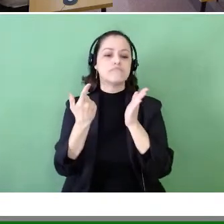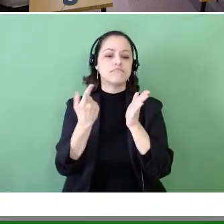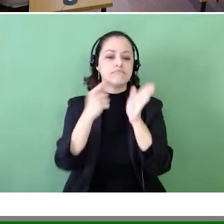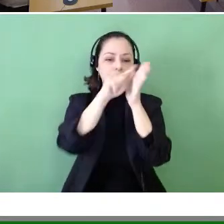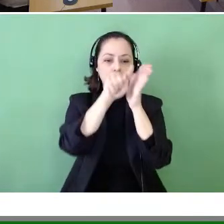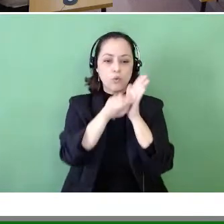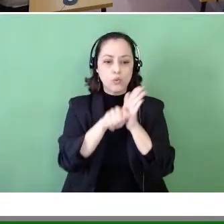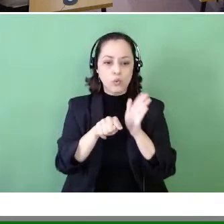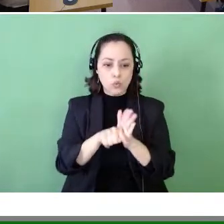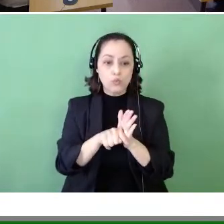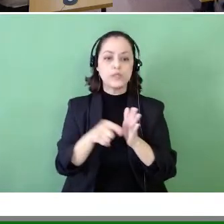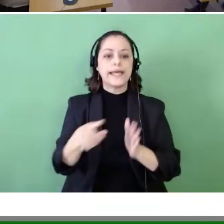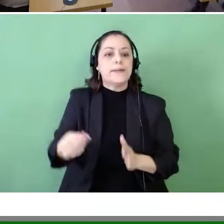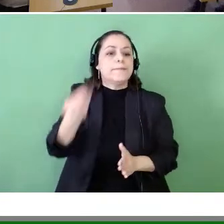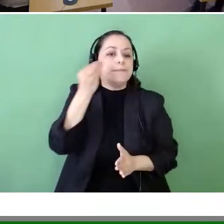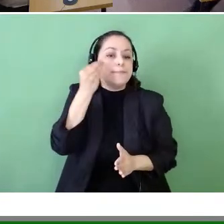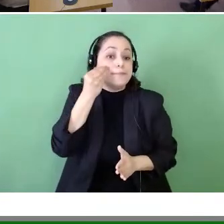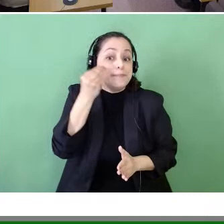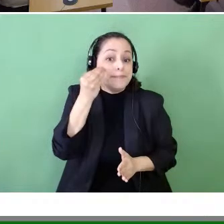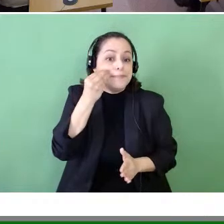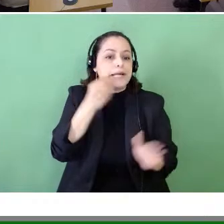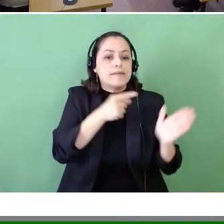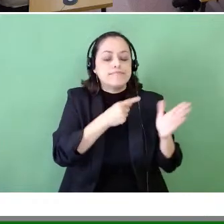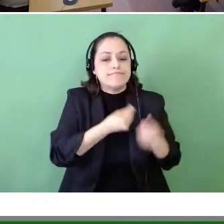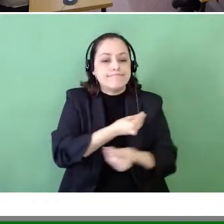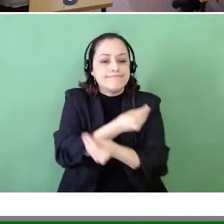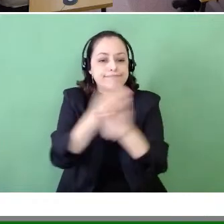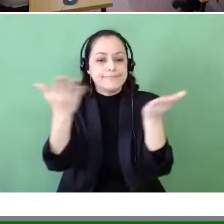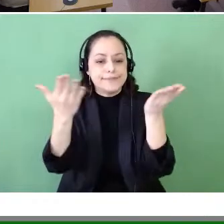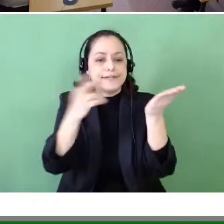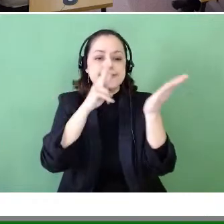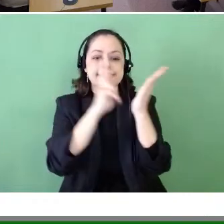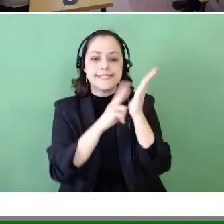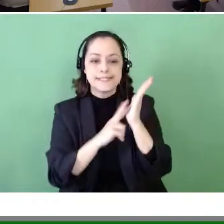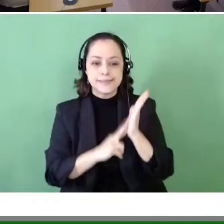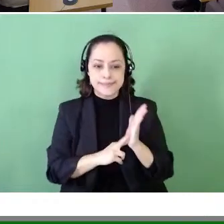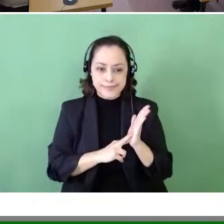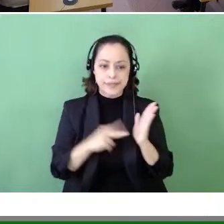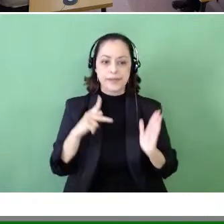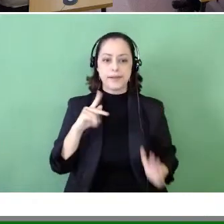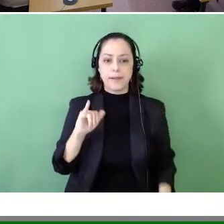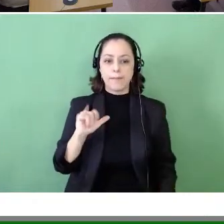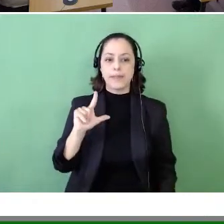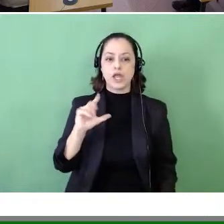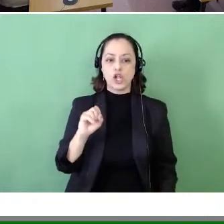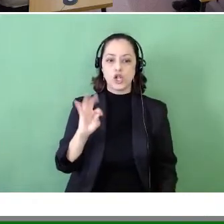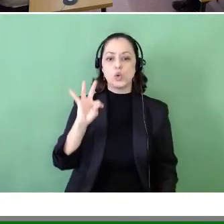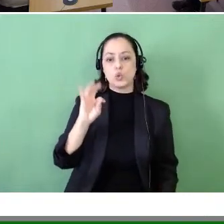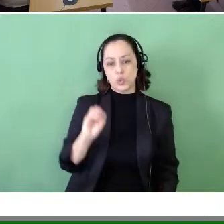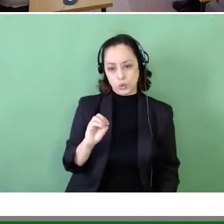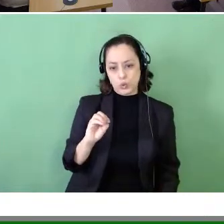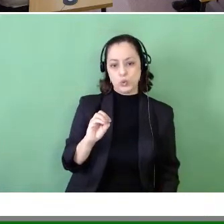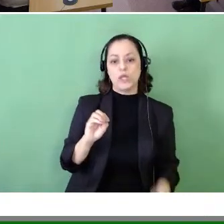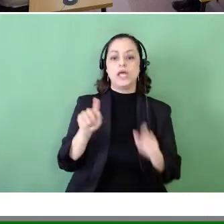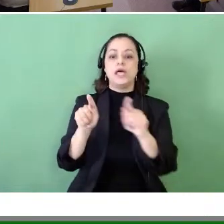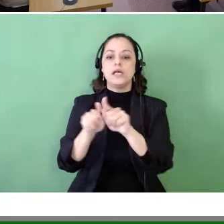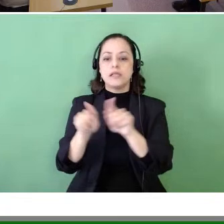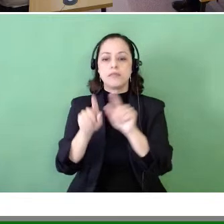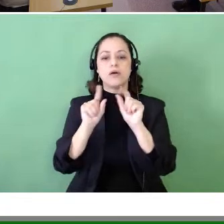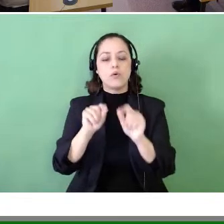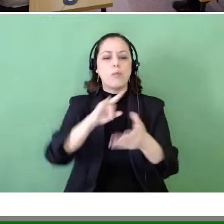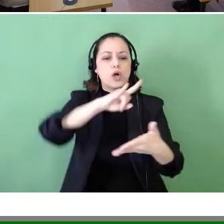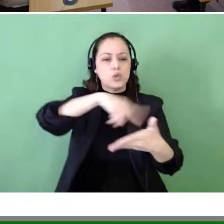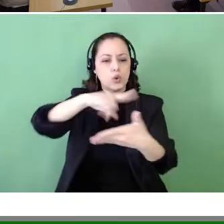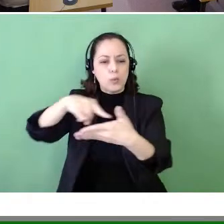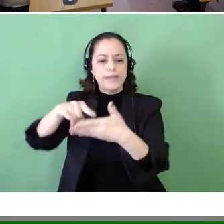prueba piloto por primero con este cuestionario porque no había y también organizamos